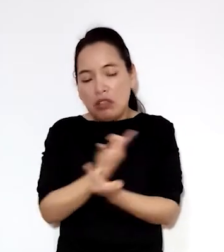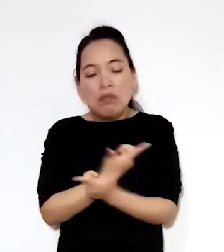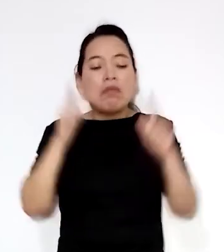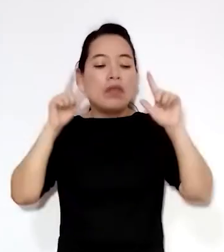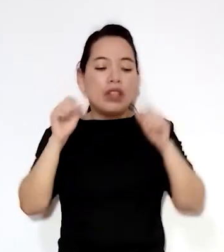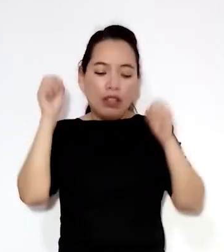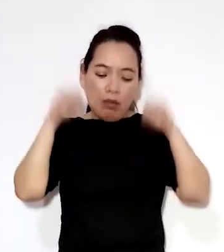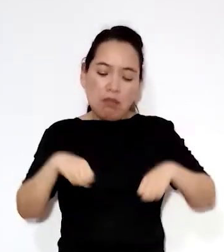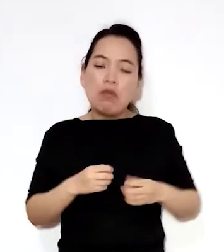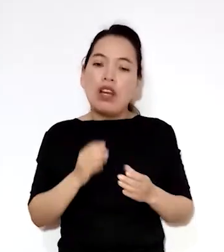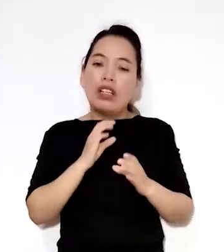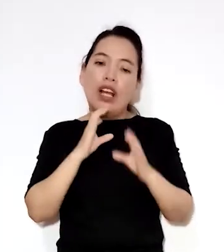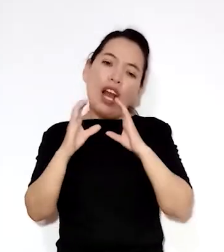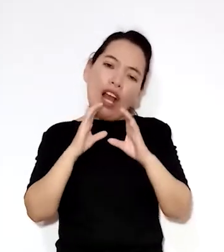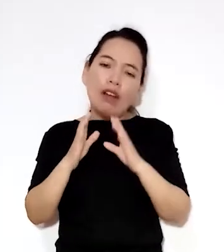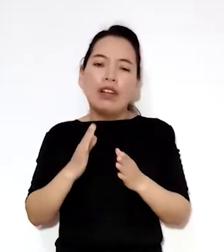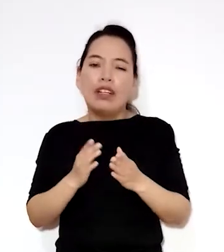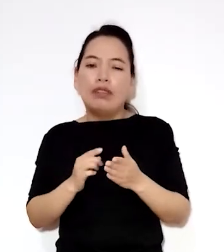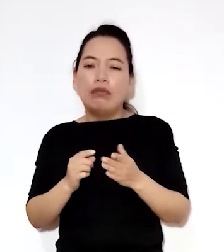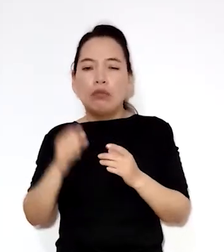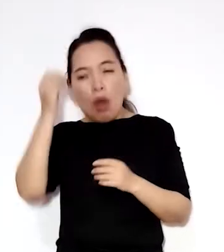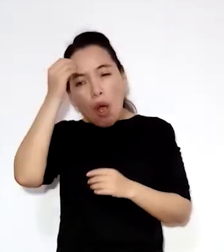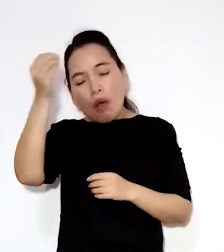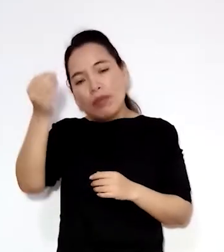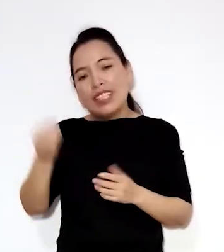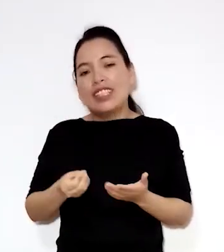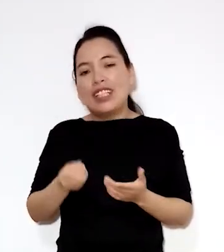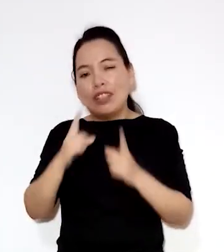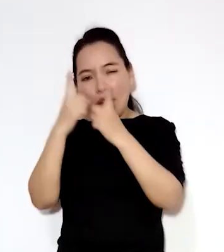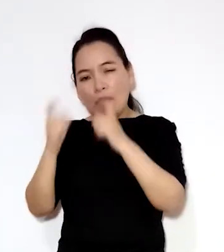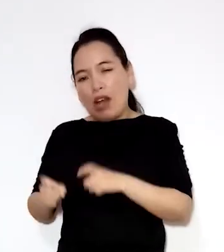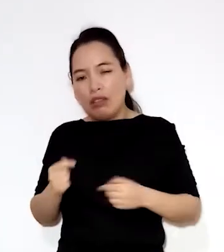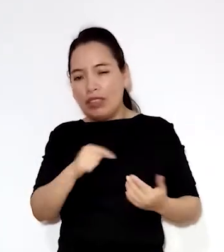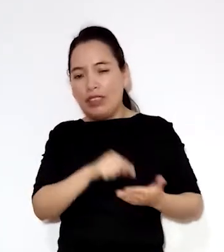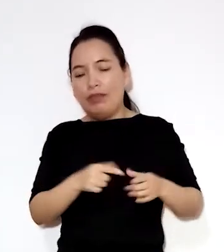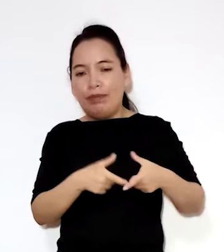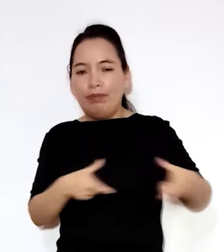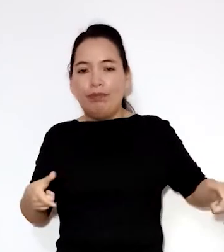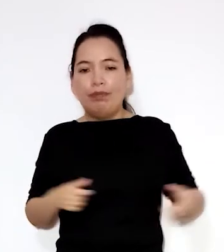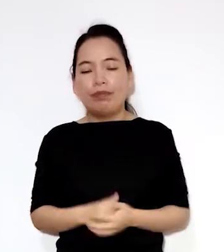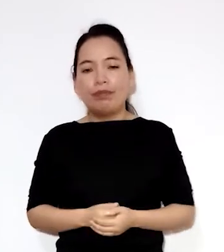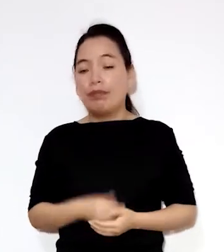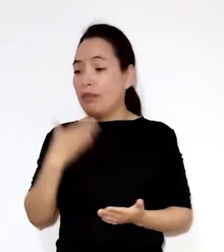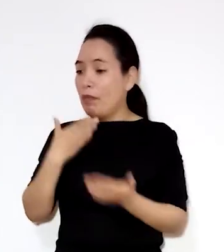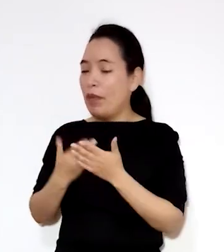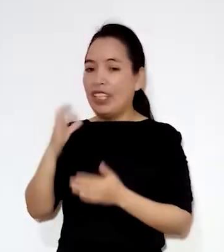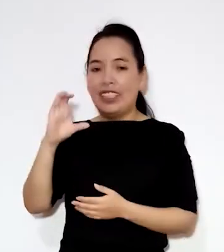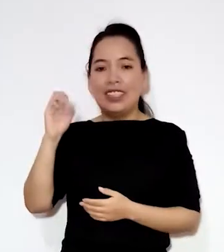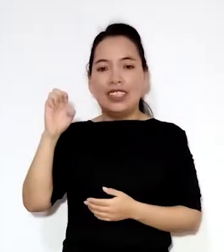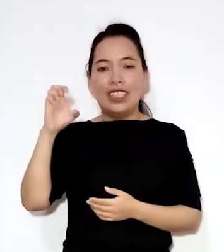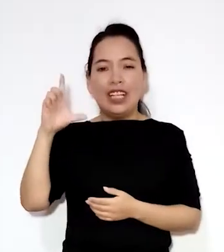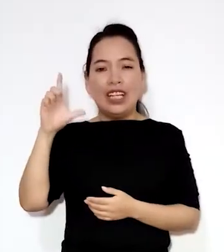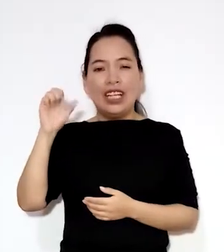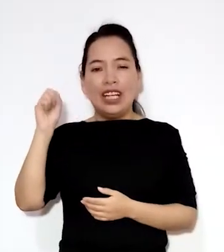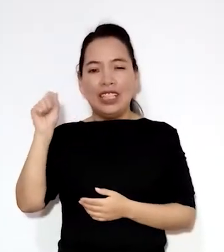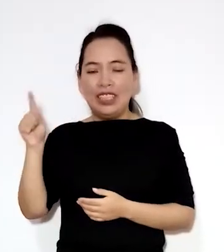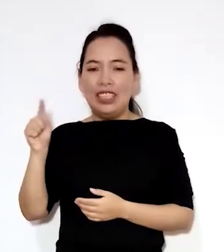de comentar o de colocar preguntas. Bien, Celeste, entonces es tu